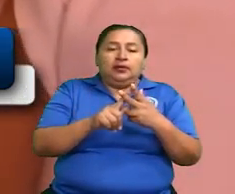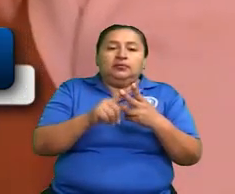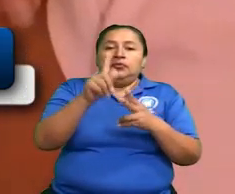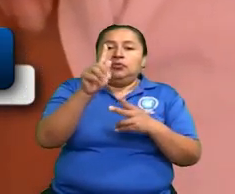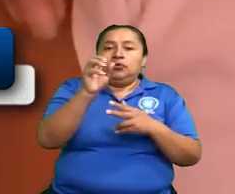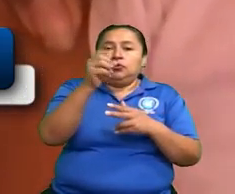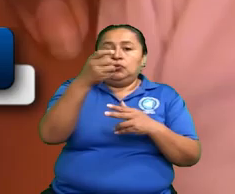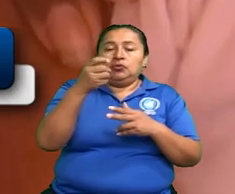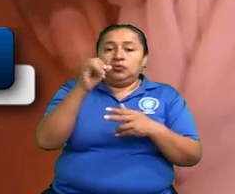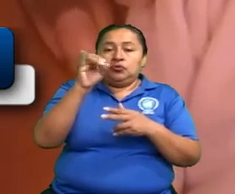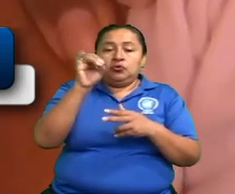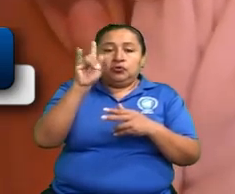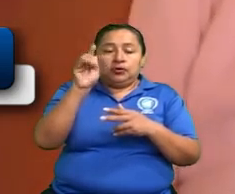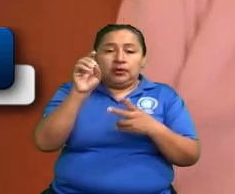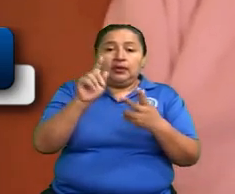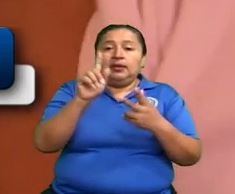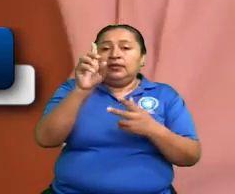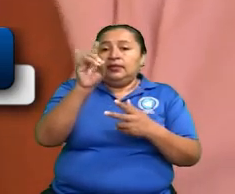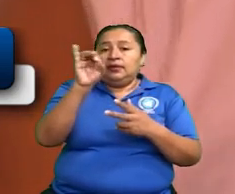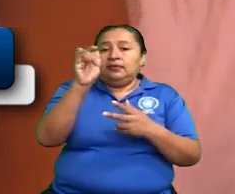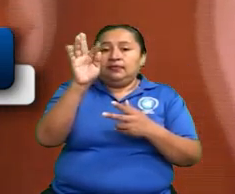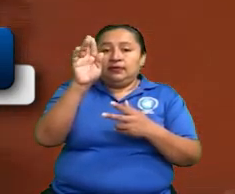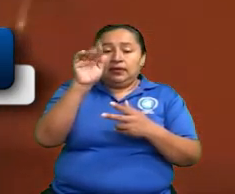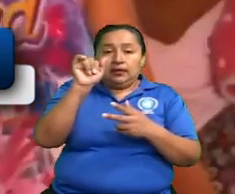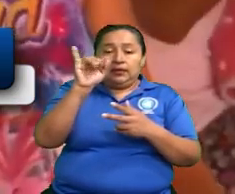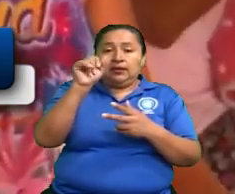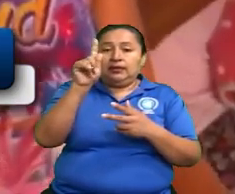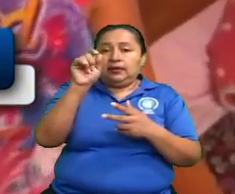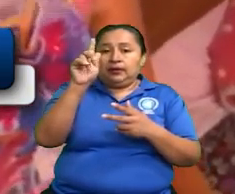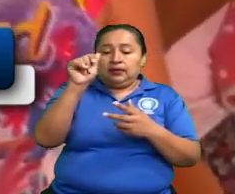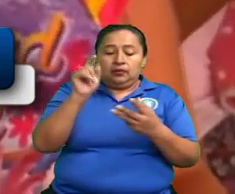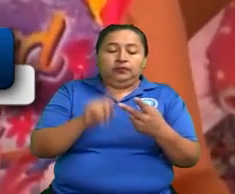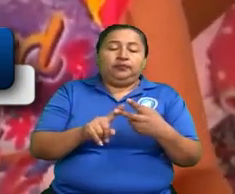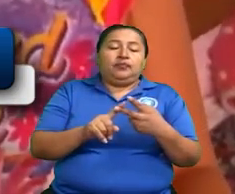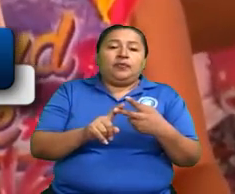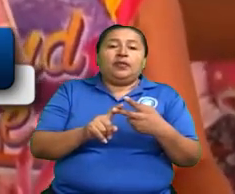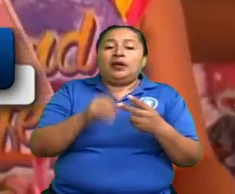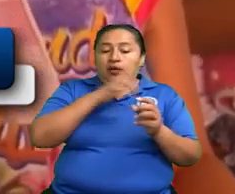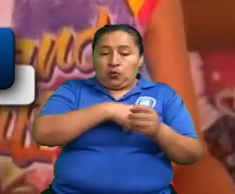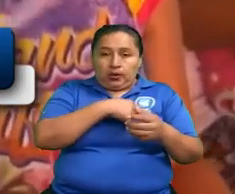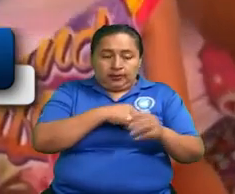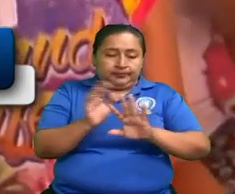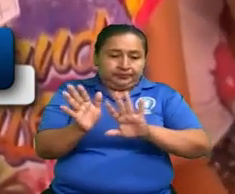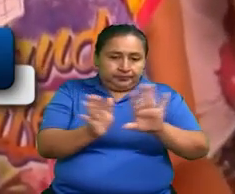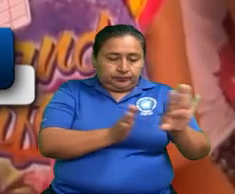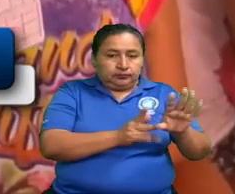difteria y tétano. En el caso del escolar, tenemos